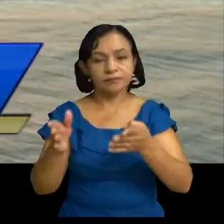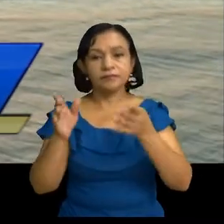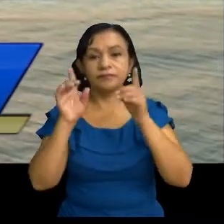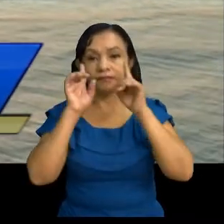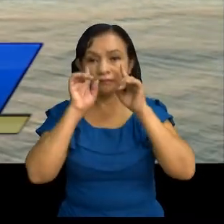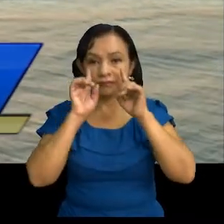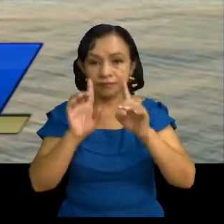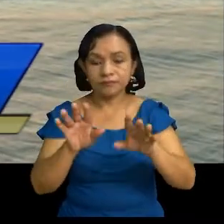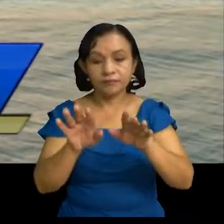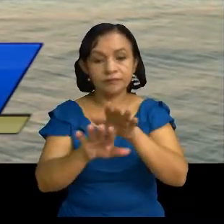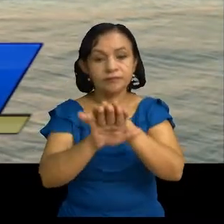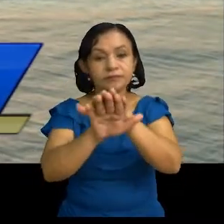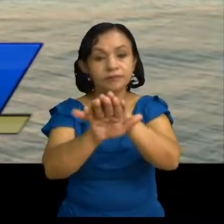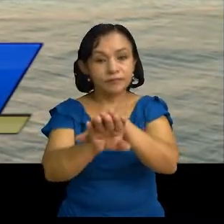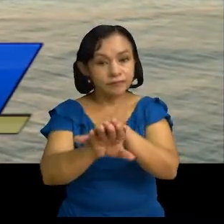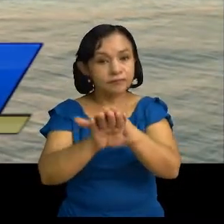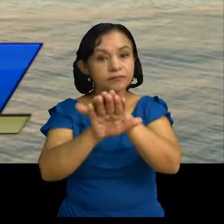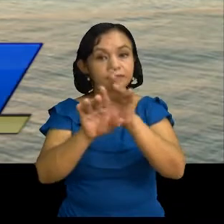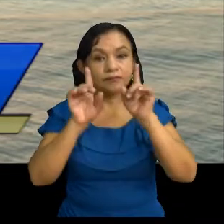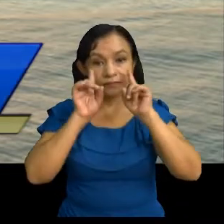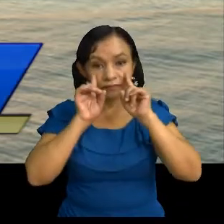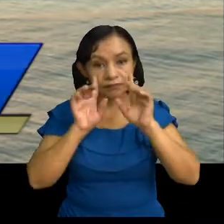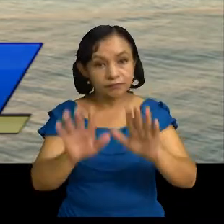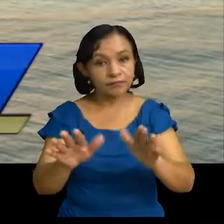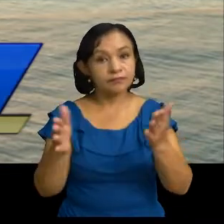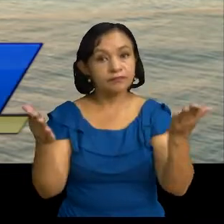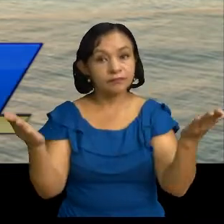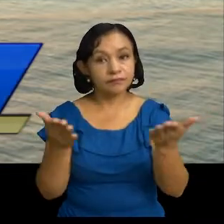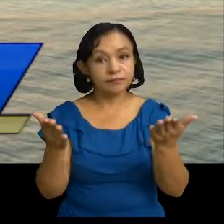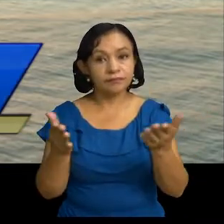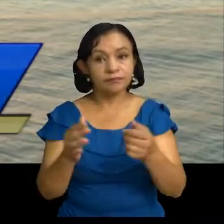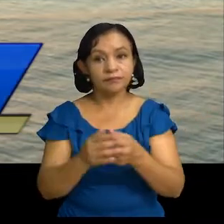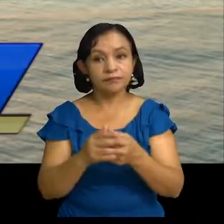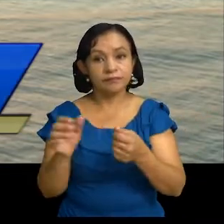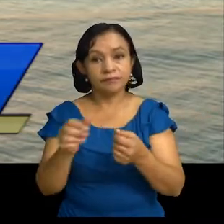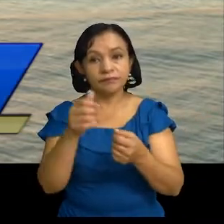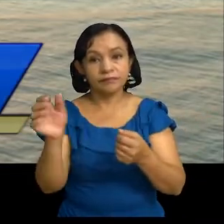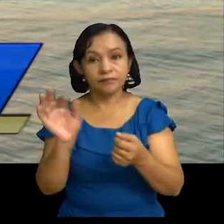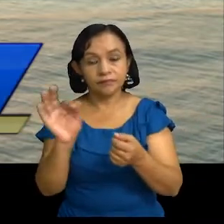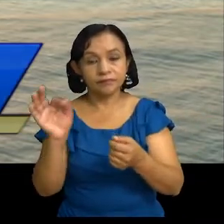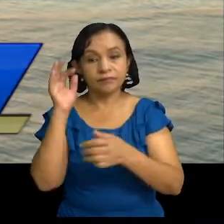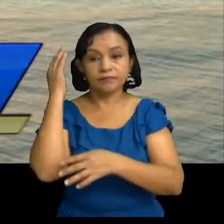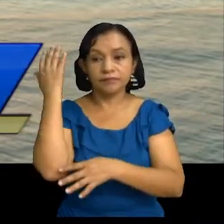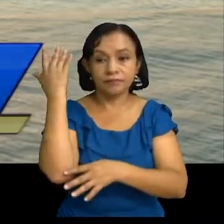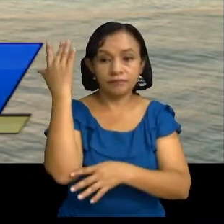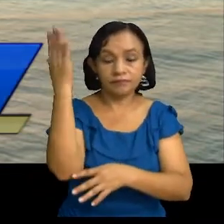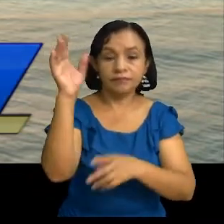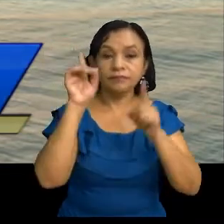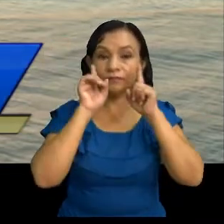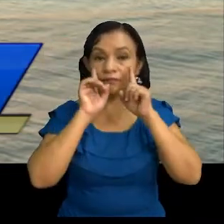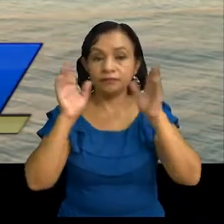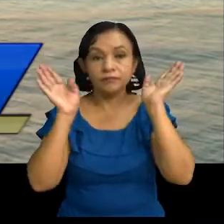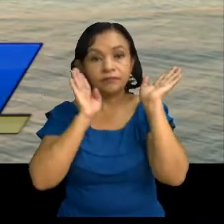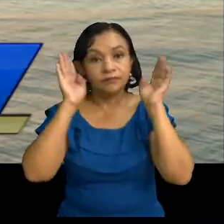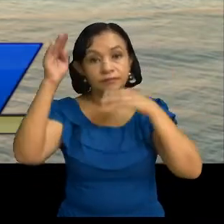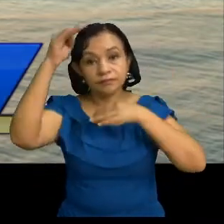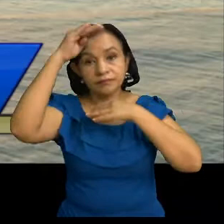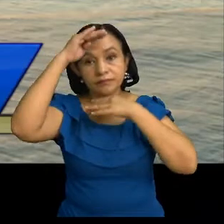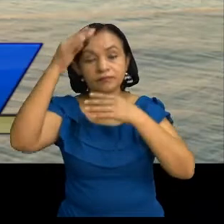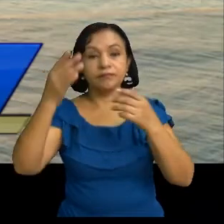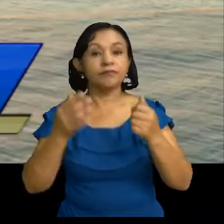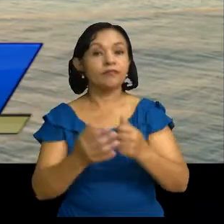de nuestras tortugas marinas como ya después de la estrategia de declaración de reservas silvestres privadas que para darte un ejemplo